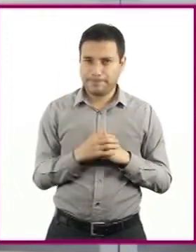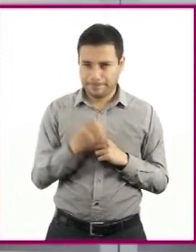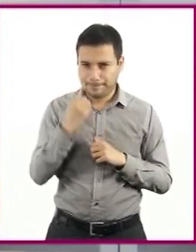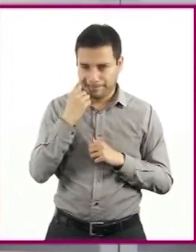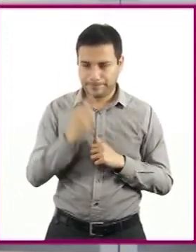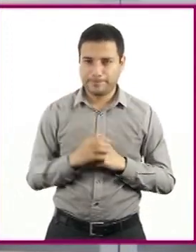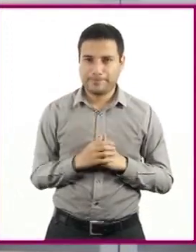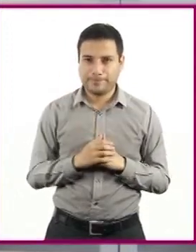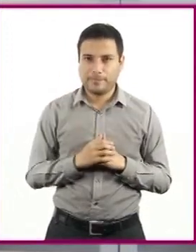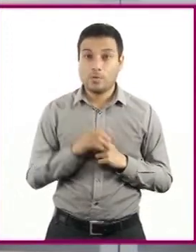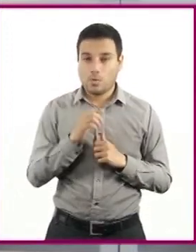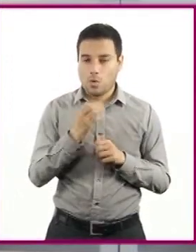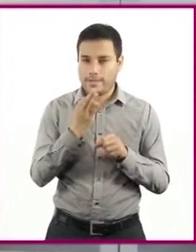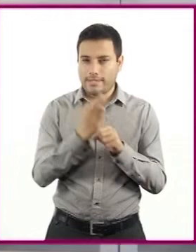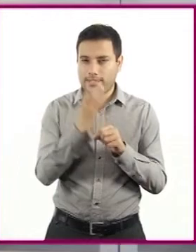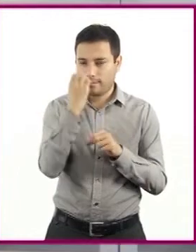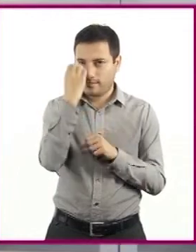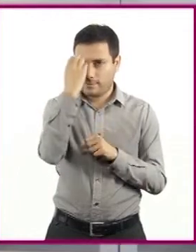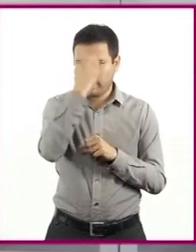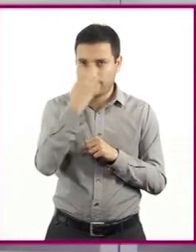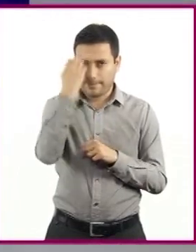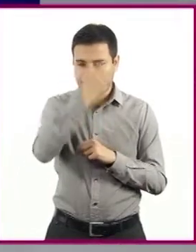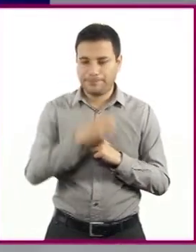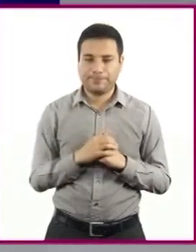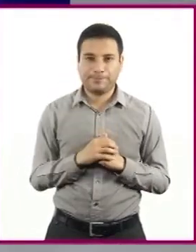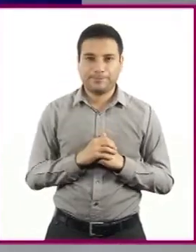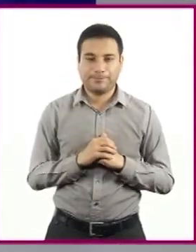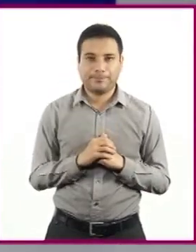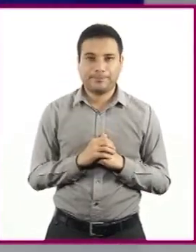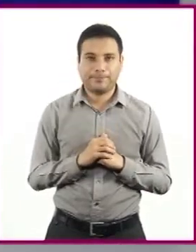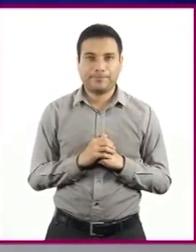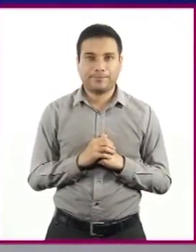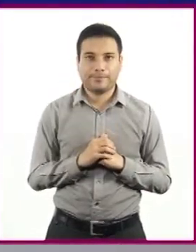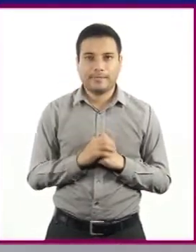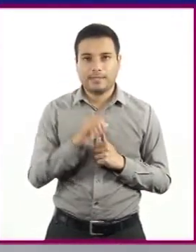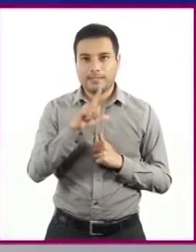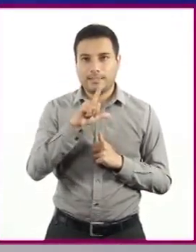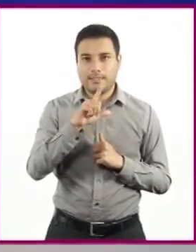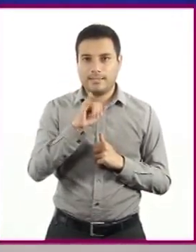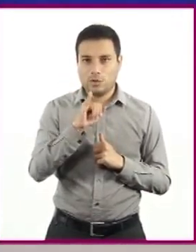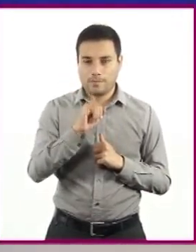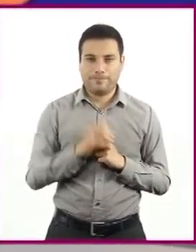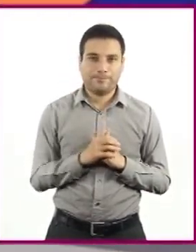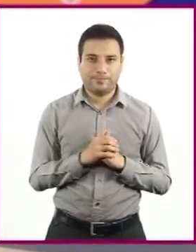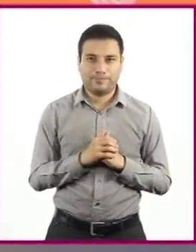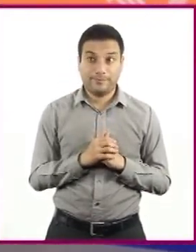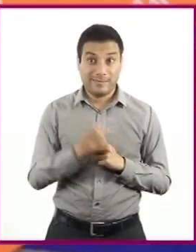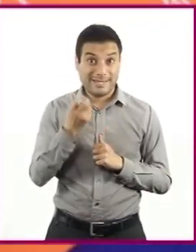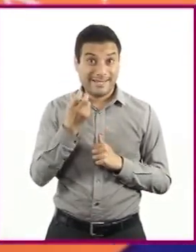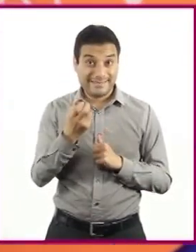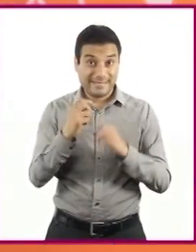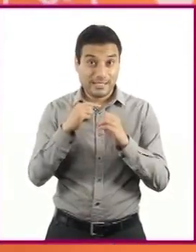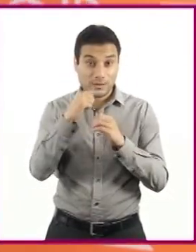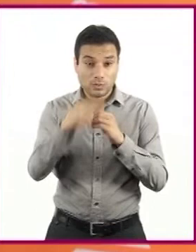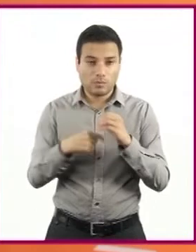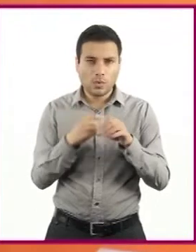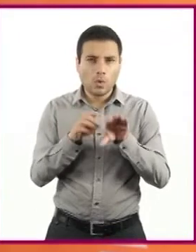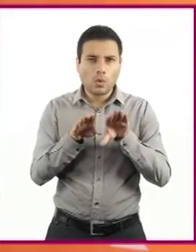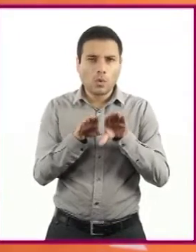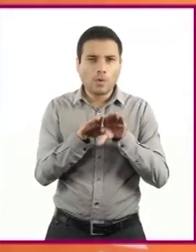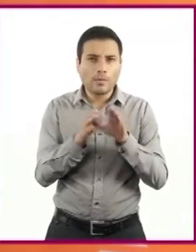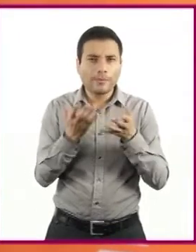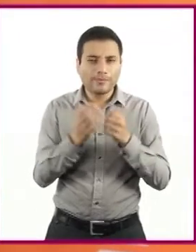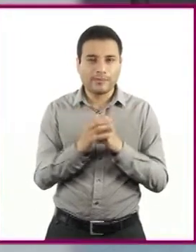ellos. Analicemos juntos cada uno. Litio. El átomo de este elemento tiene un electrón